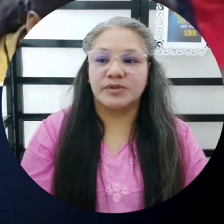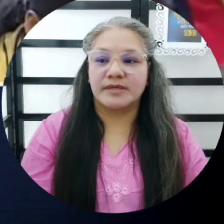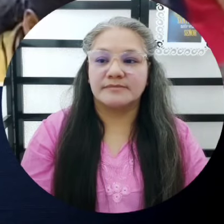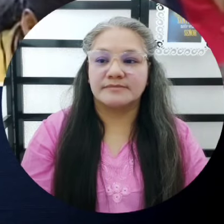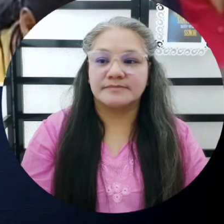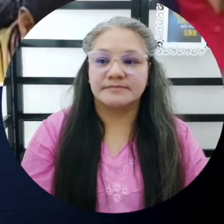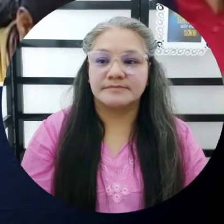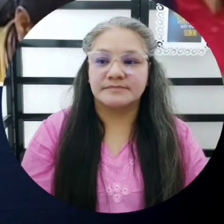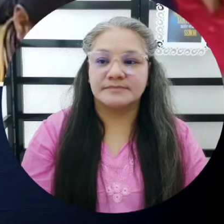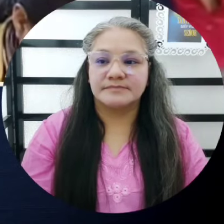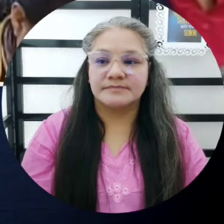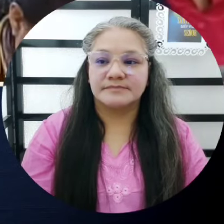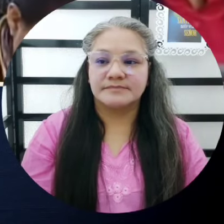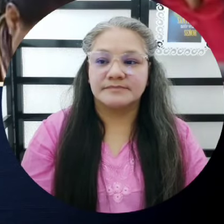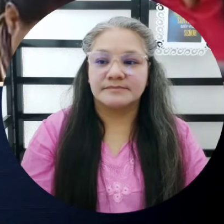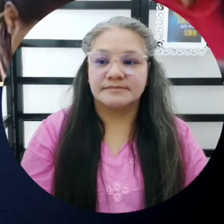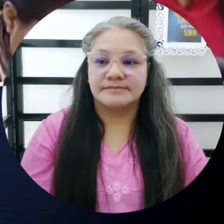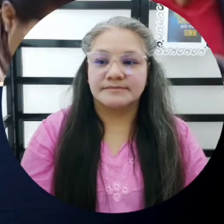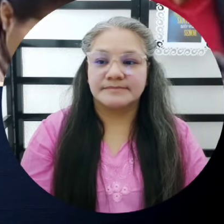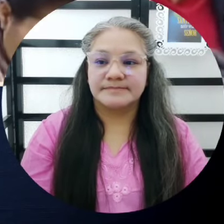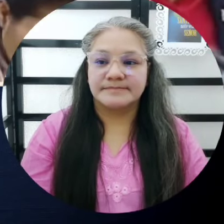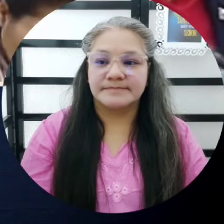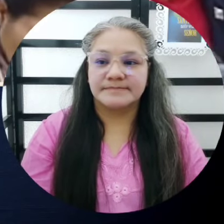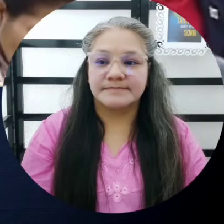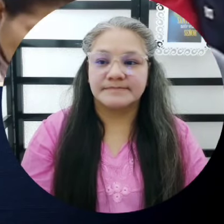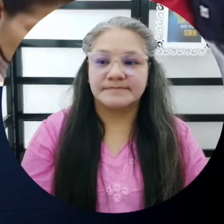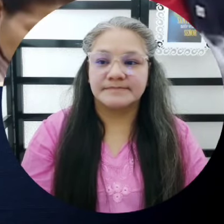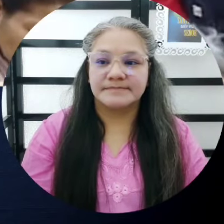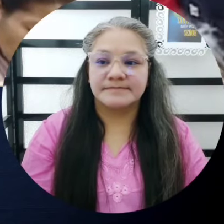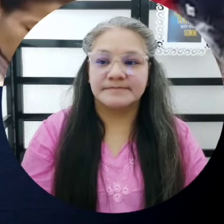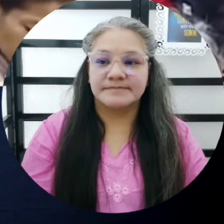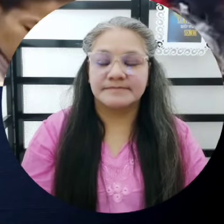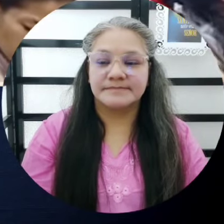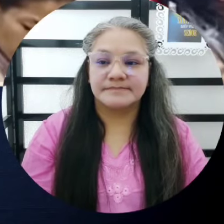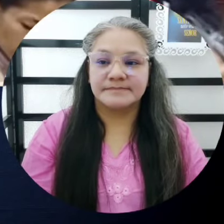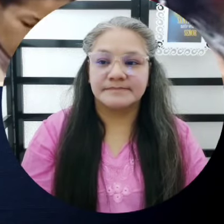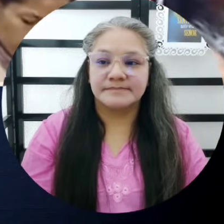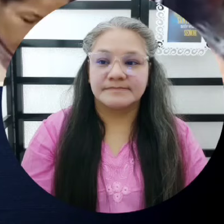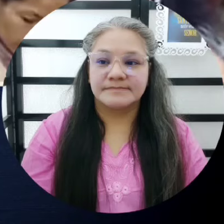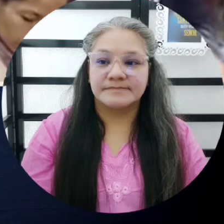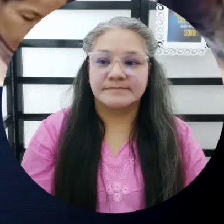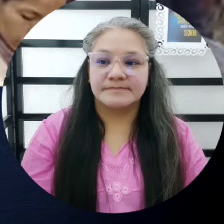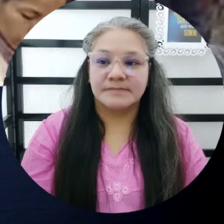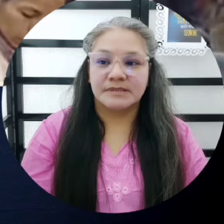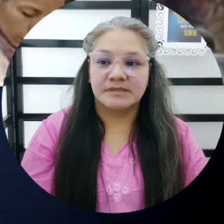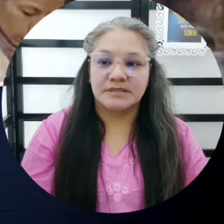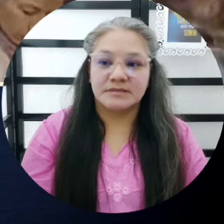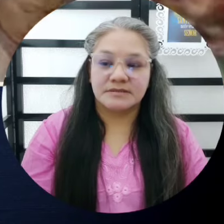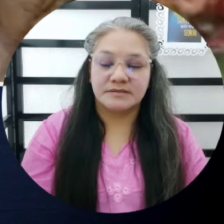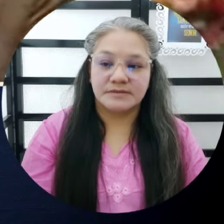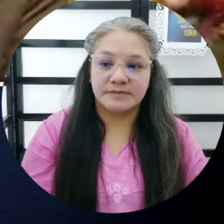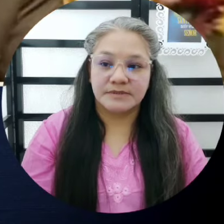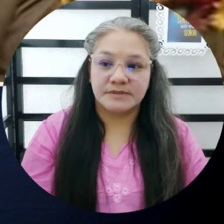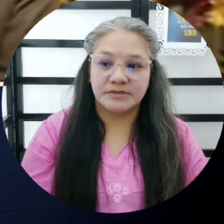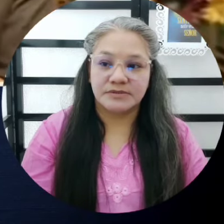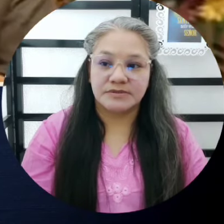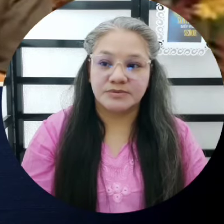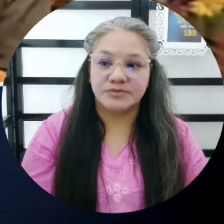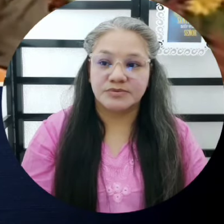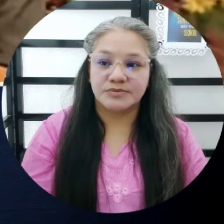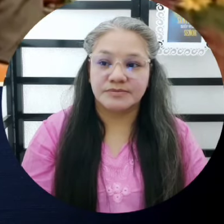Poder en Cristo. Jóvenes vírgenes de buen